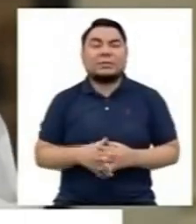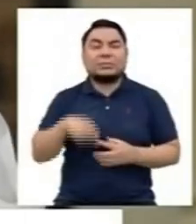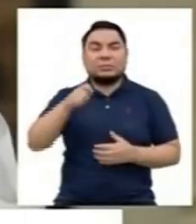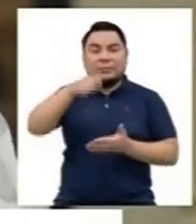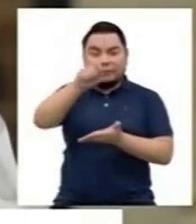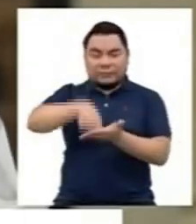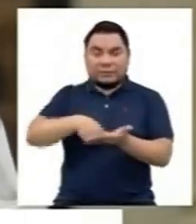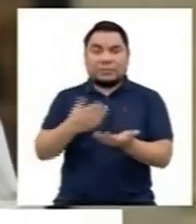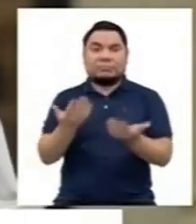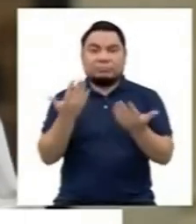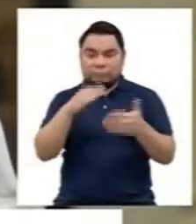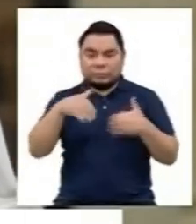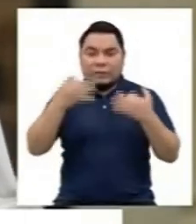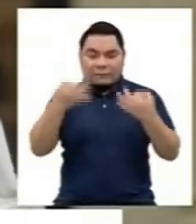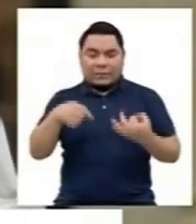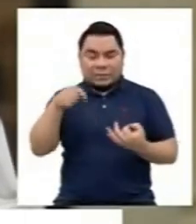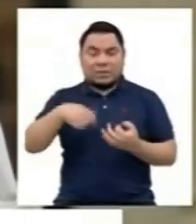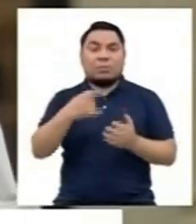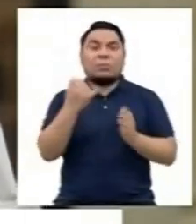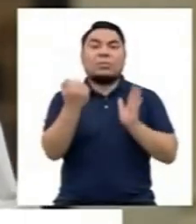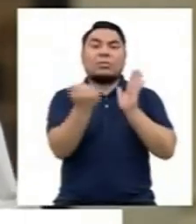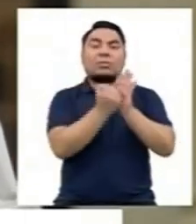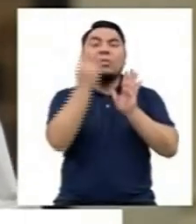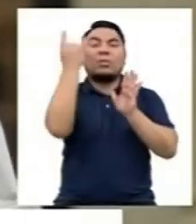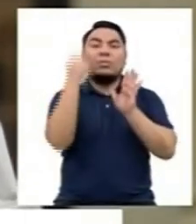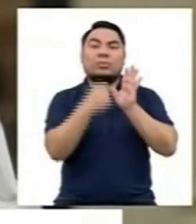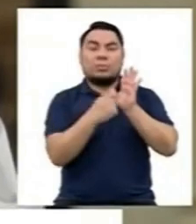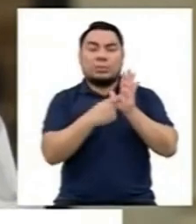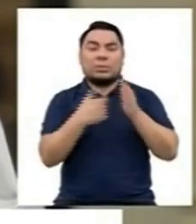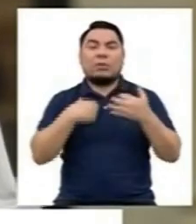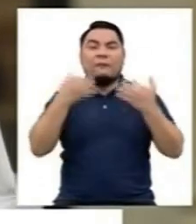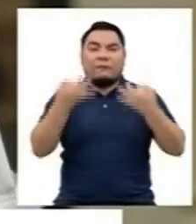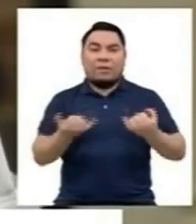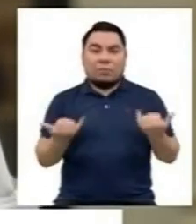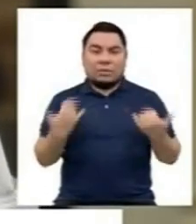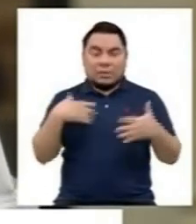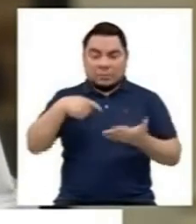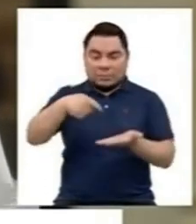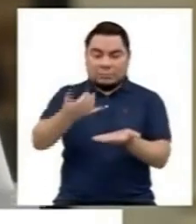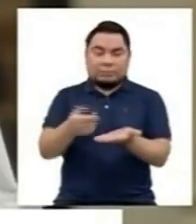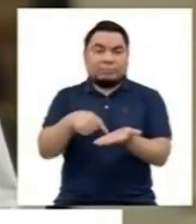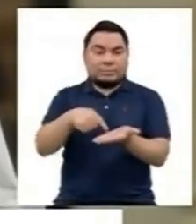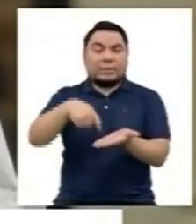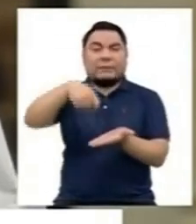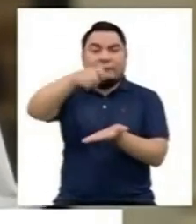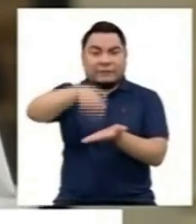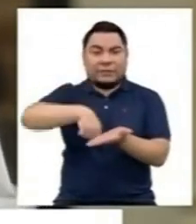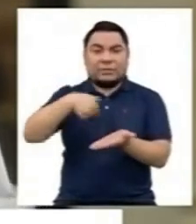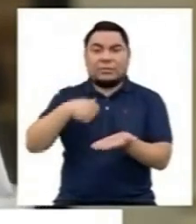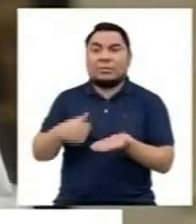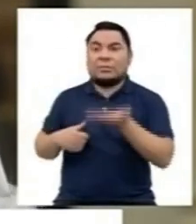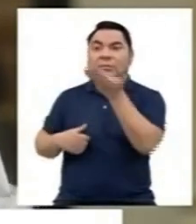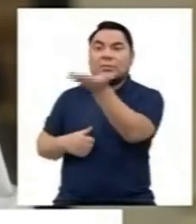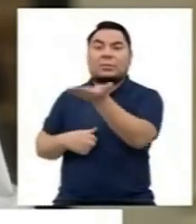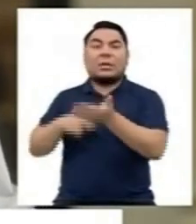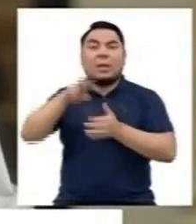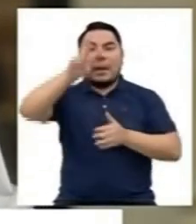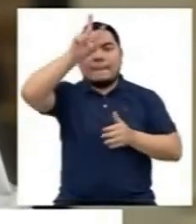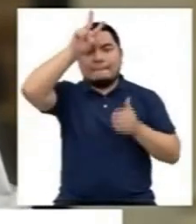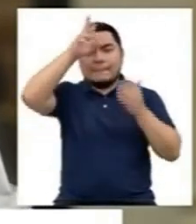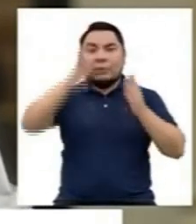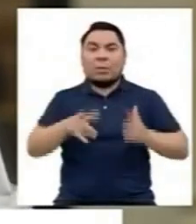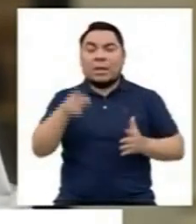Pero es obligación de cada país atender a sus conciudadanos, ya sea en tierra local o en